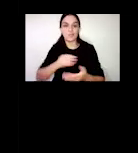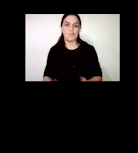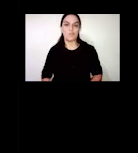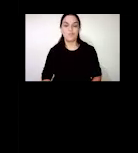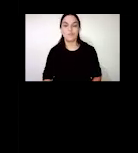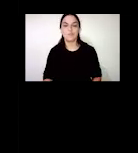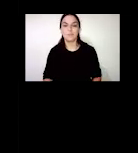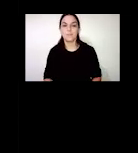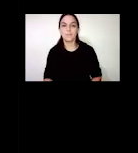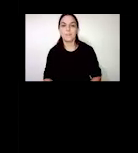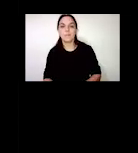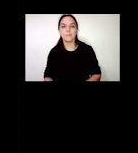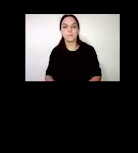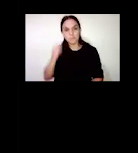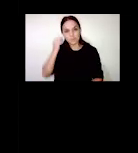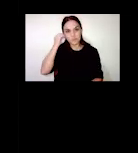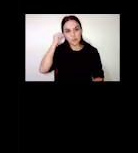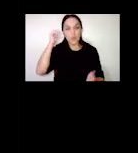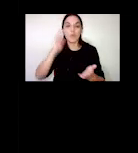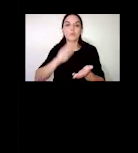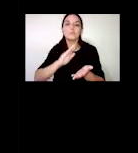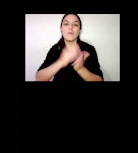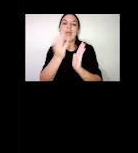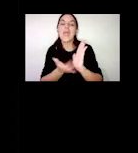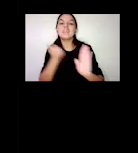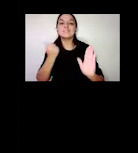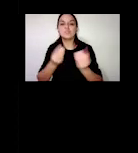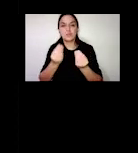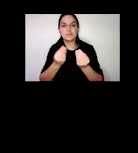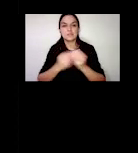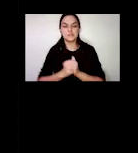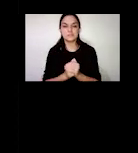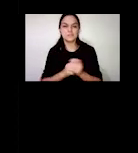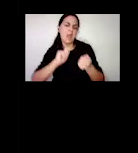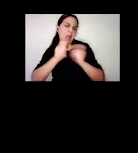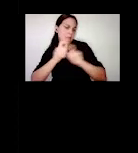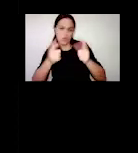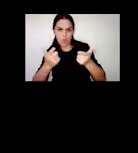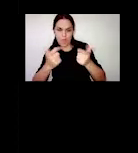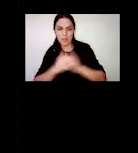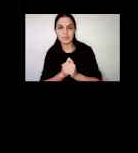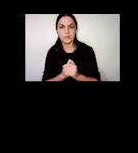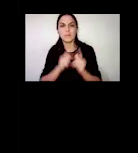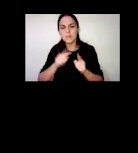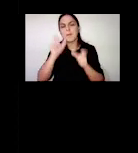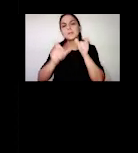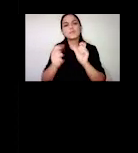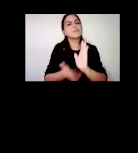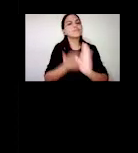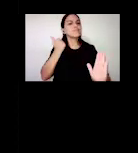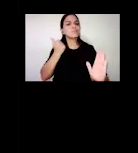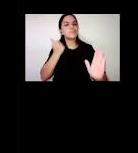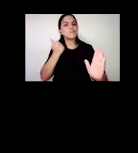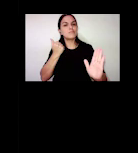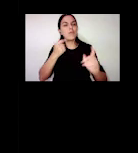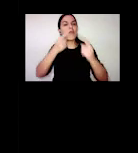En relación a exenciones, no ha tenido tampoco variaciones, se encuentran exentos los bienes